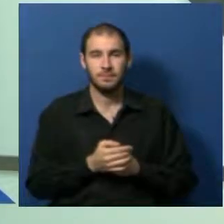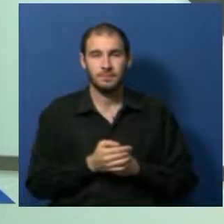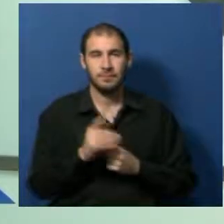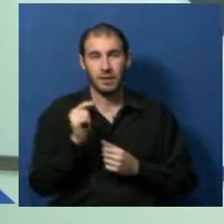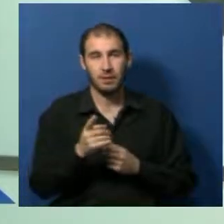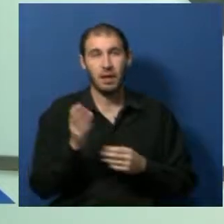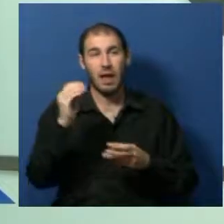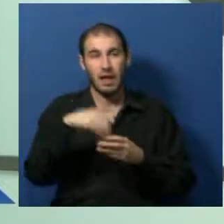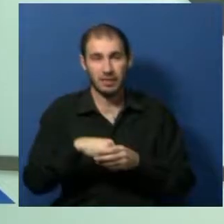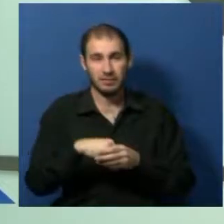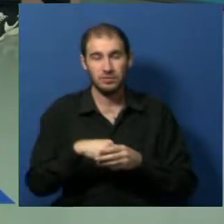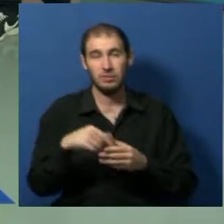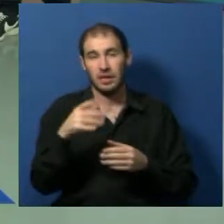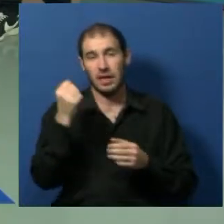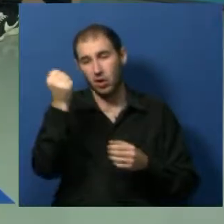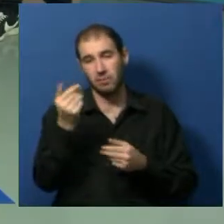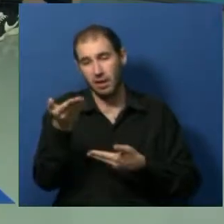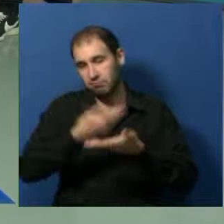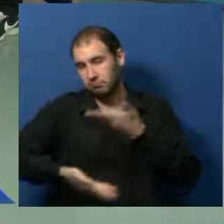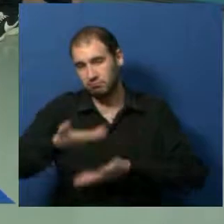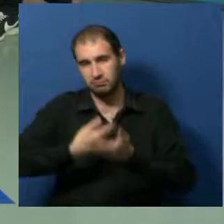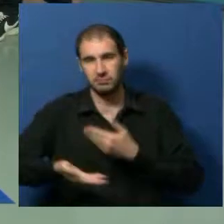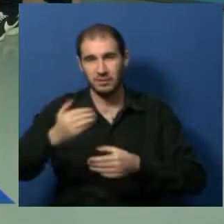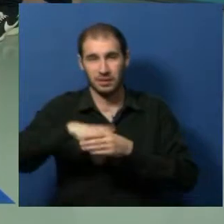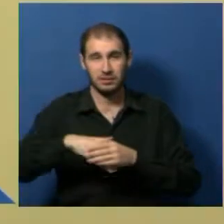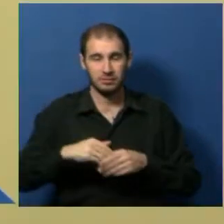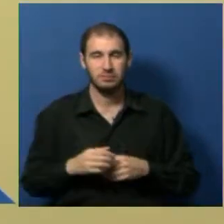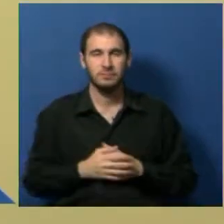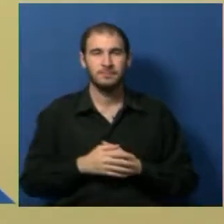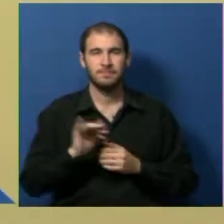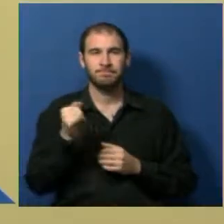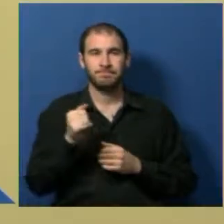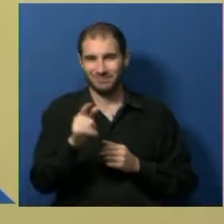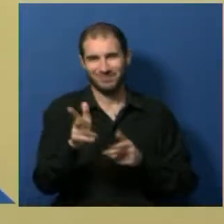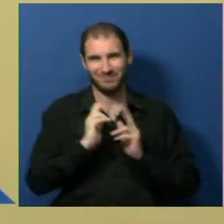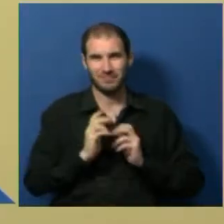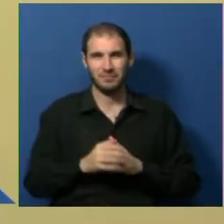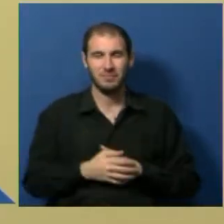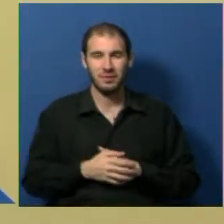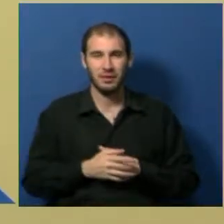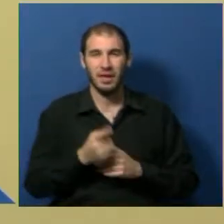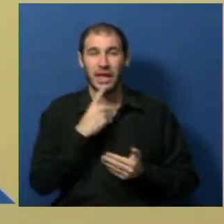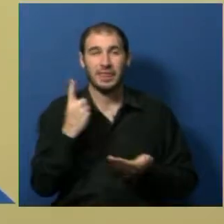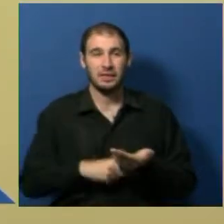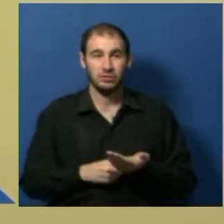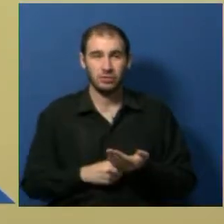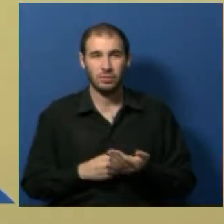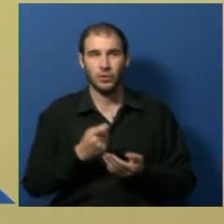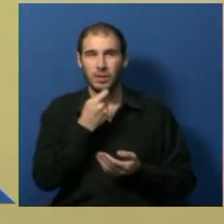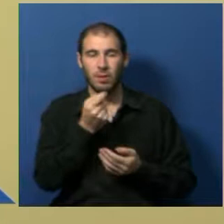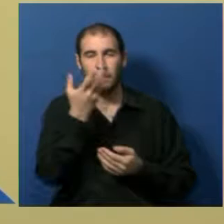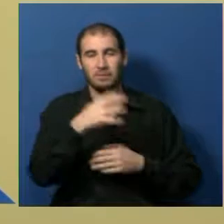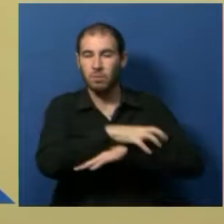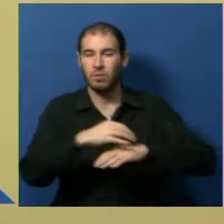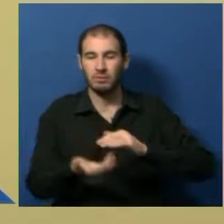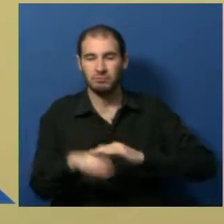se metan dentro de la órbita económica del país, ¿no? Exactamente, es como vos decís, mira. Una medida para sacar, digamos, gente de la